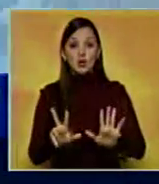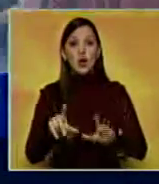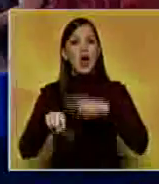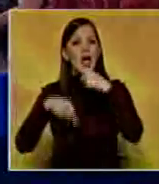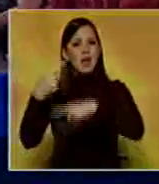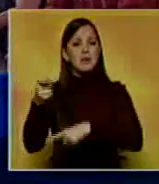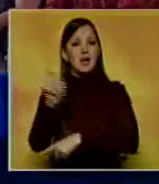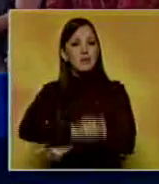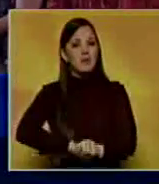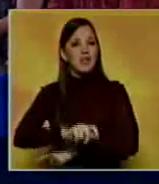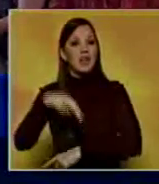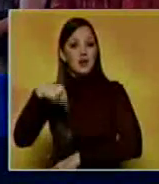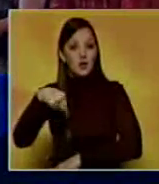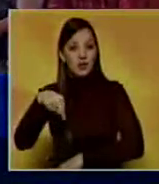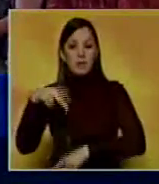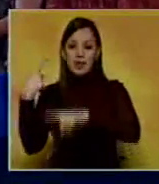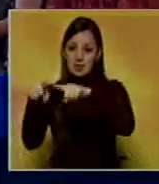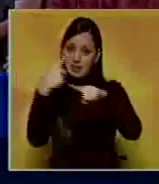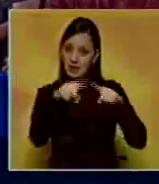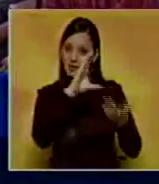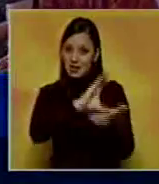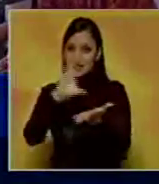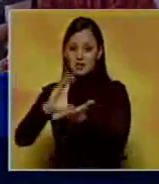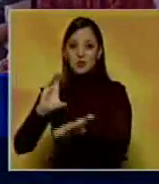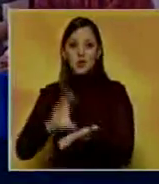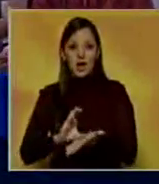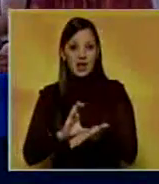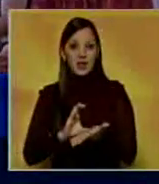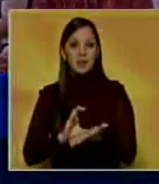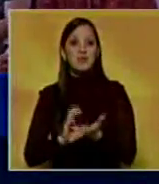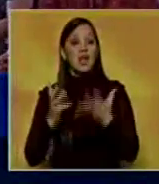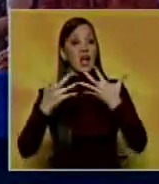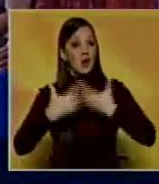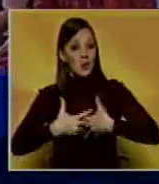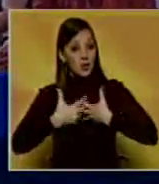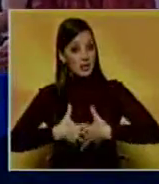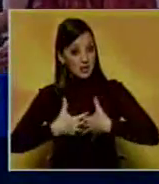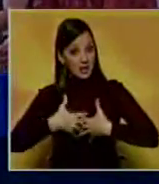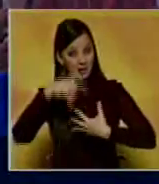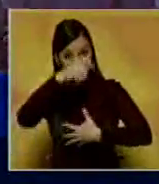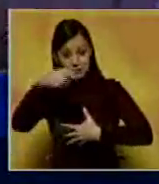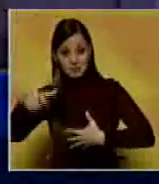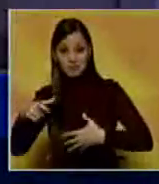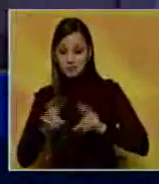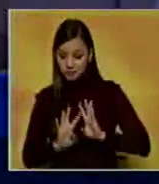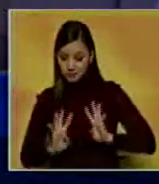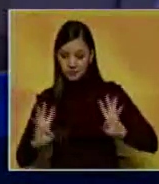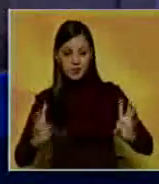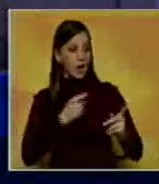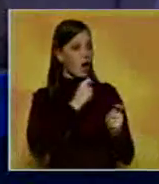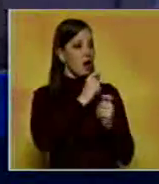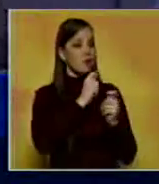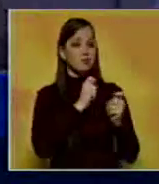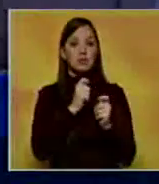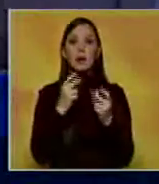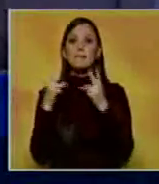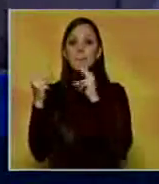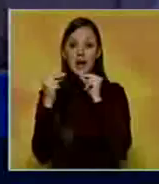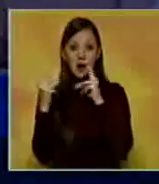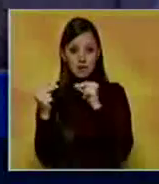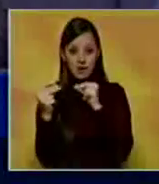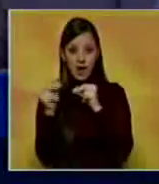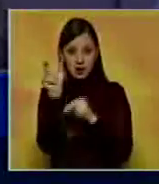con presentaciones en varias ciudades del país. Los integrantes de la banda ofrecieron una rueda de prensa para compartir con nosotros. El